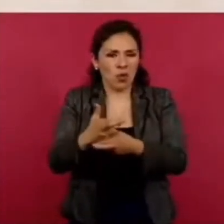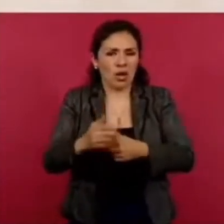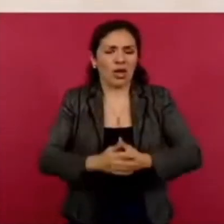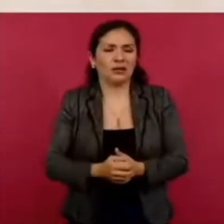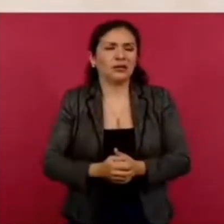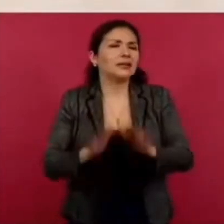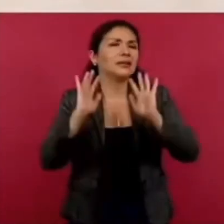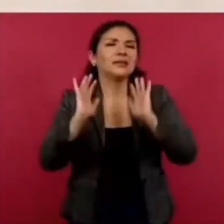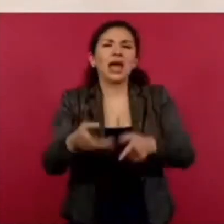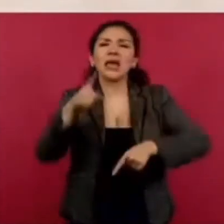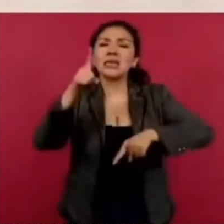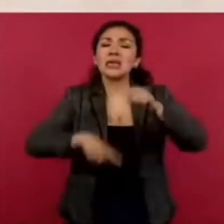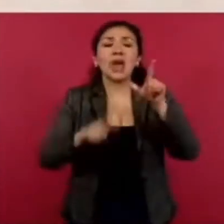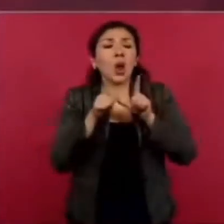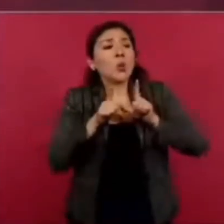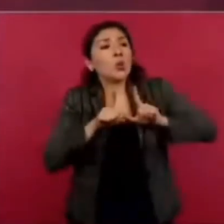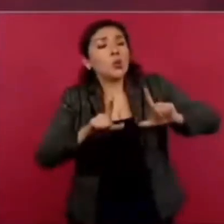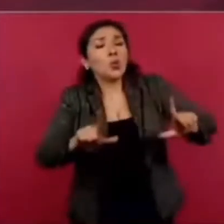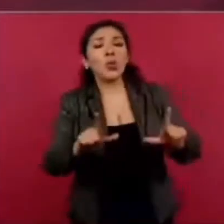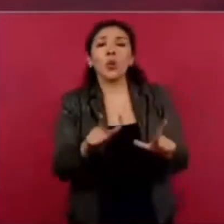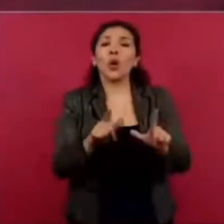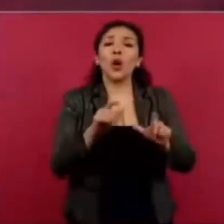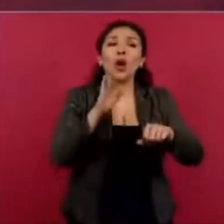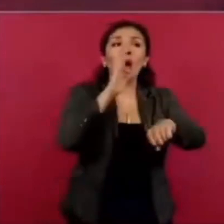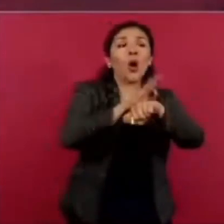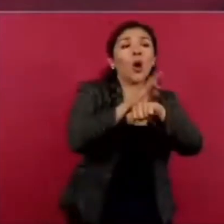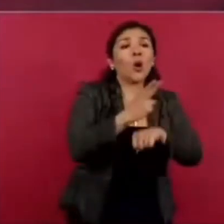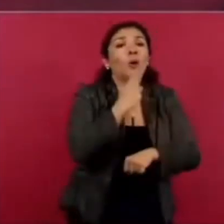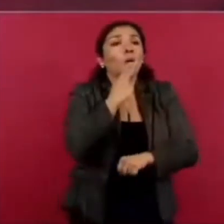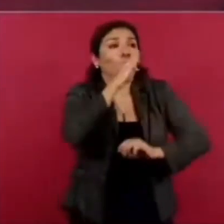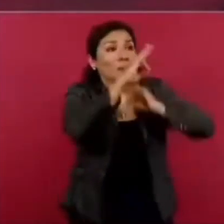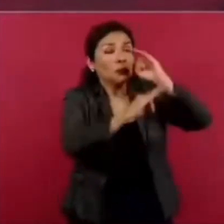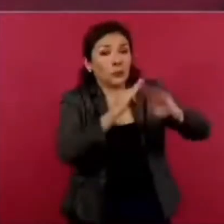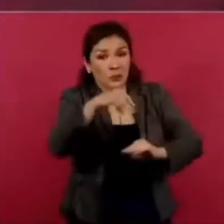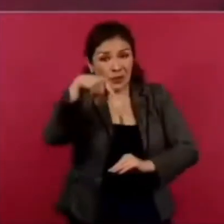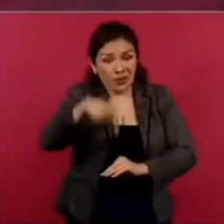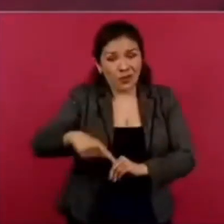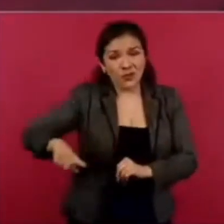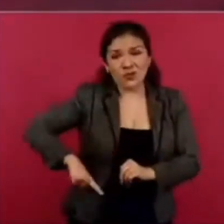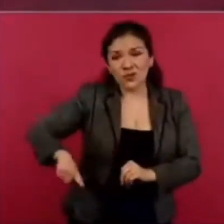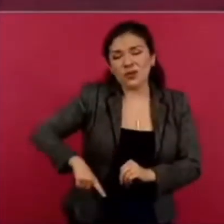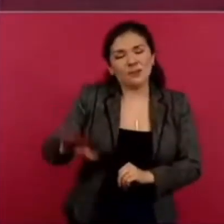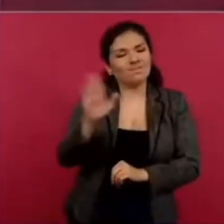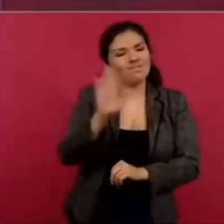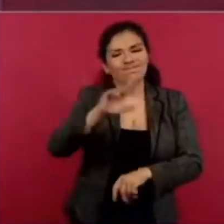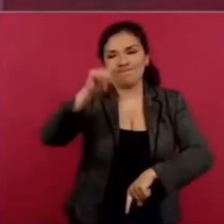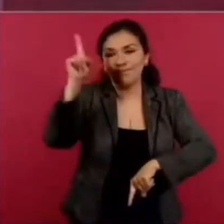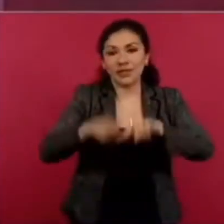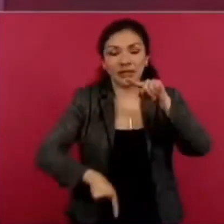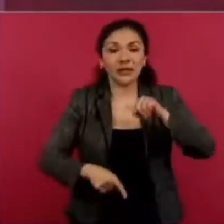Acabar los lujos, los privilegios en el gobierno.